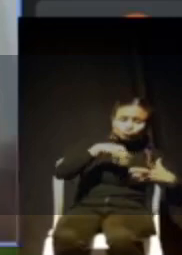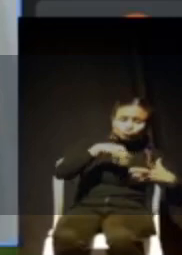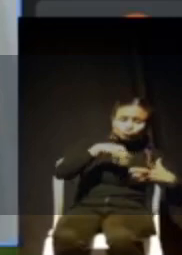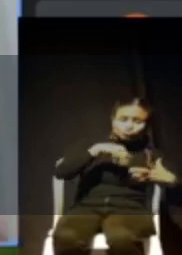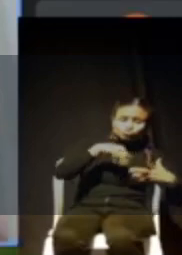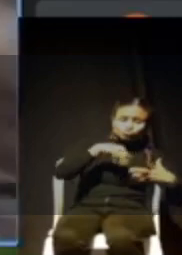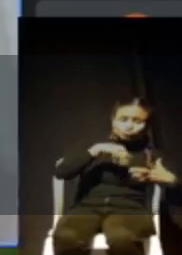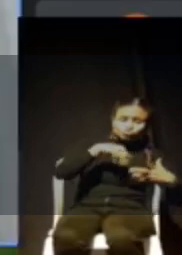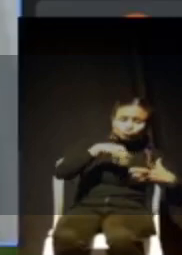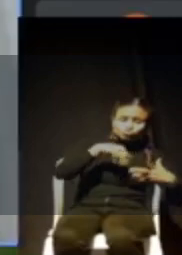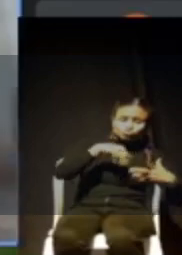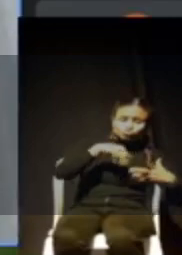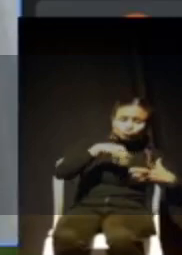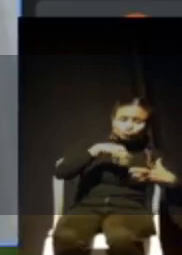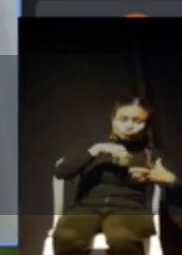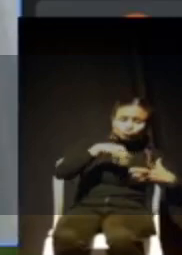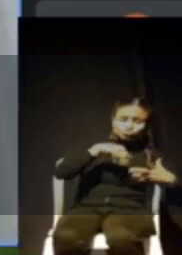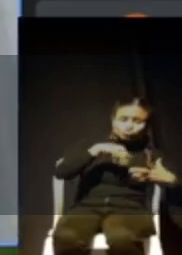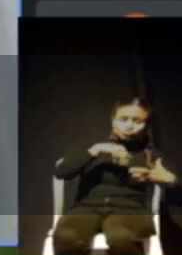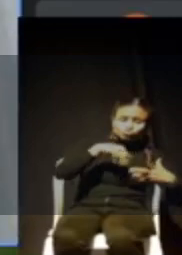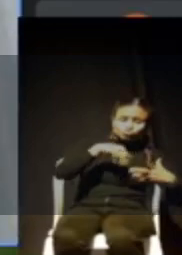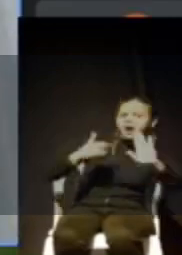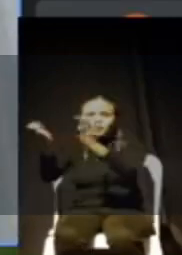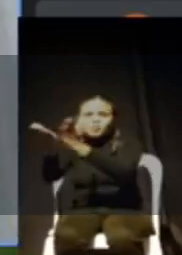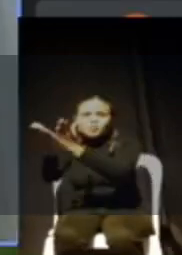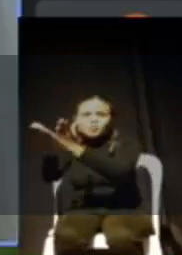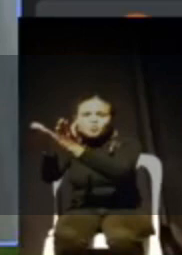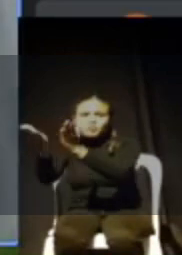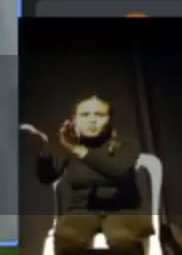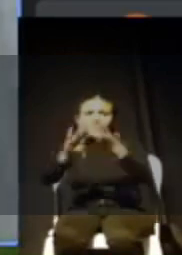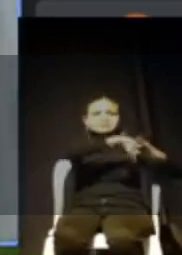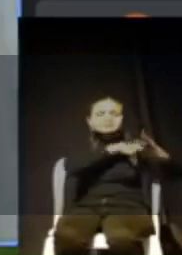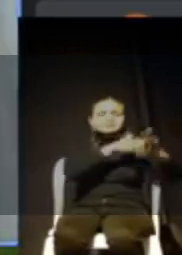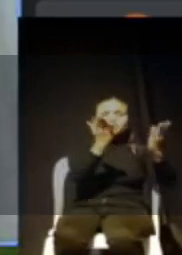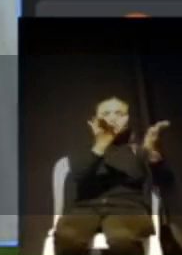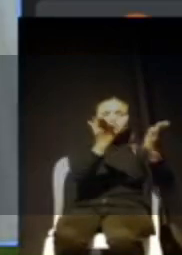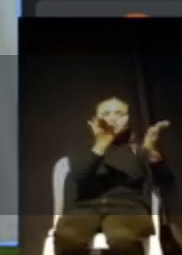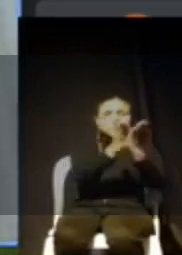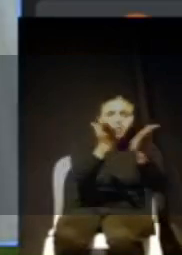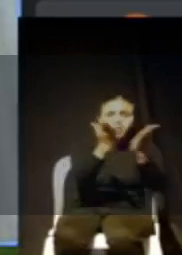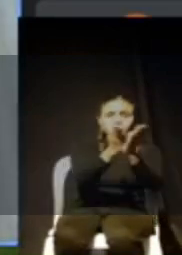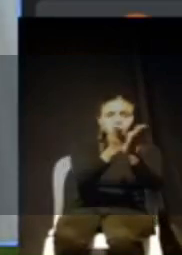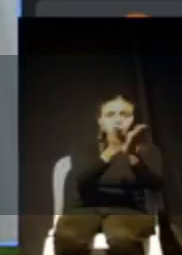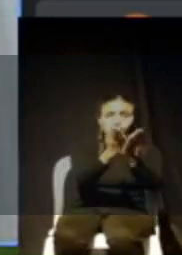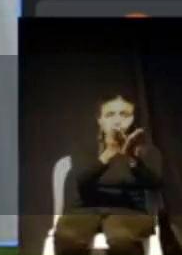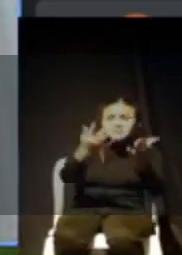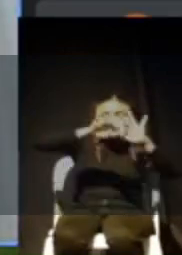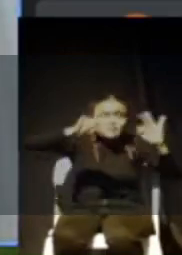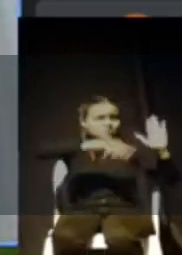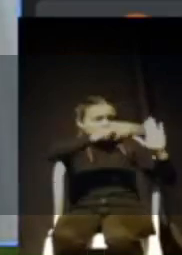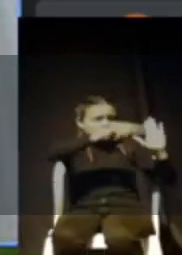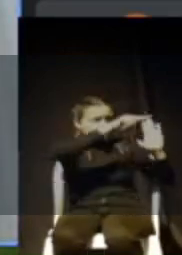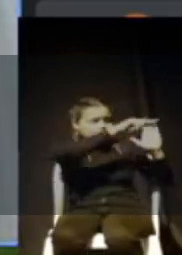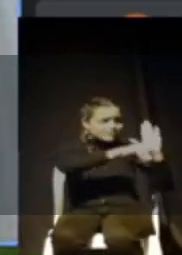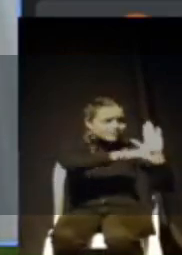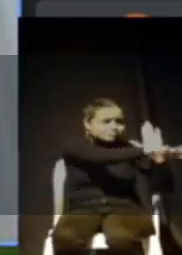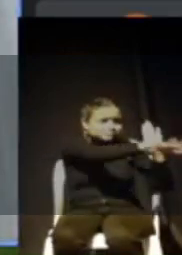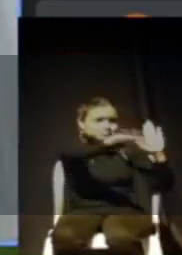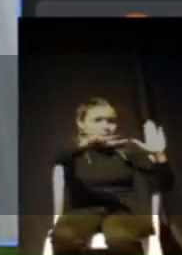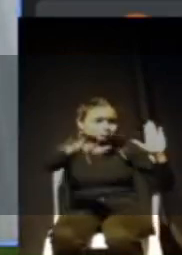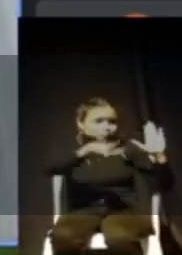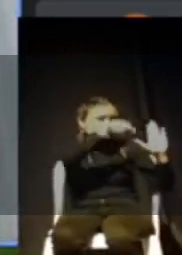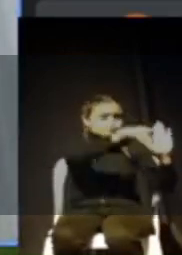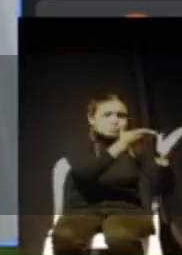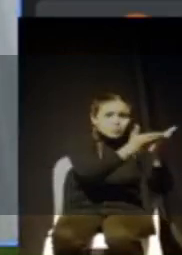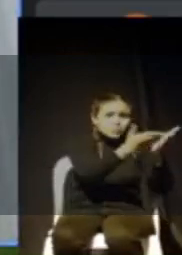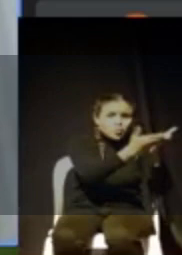jerárquicas o jerarquizadas, como las universidades, las secretarías de educación y el Ministerio de Educación, en aras de construir la política pública afroeducativa